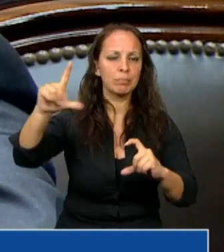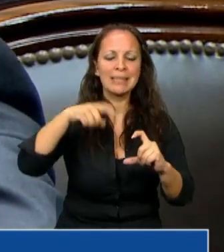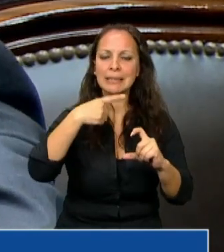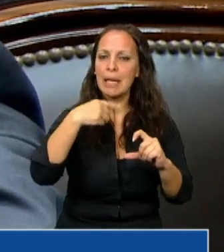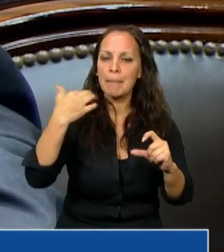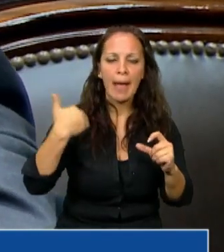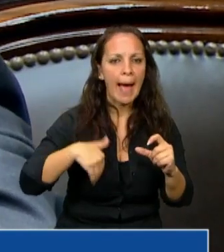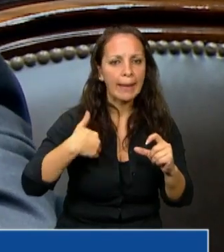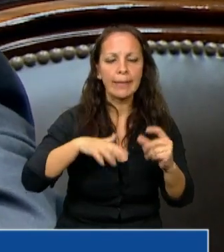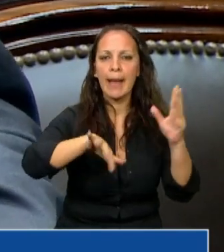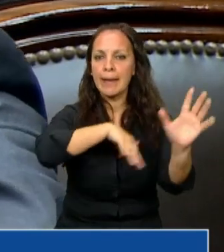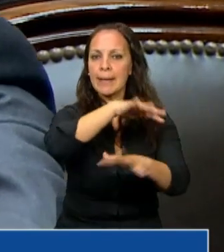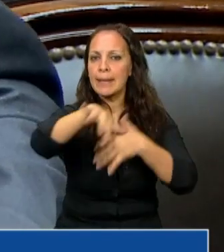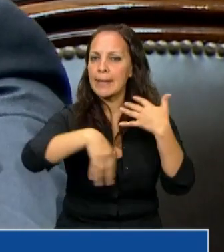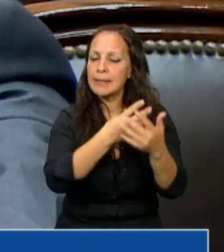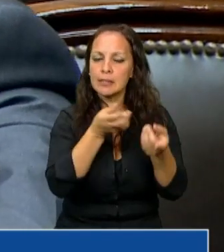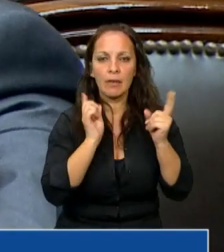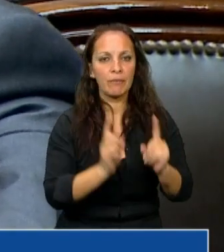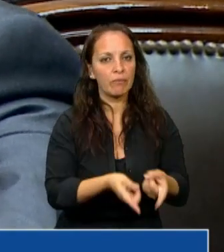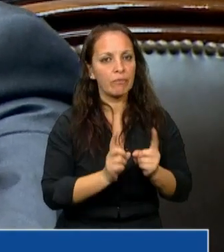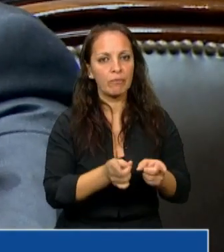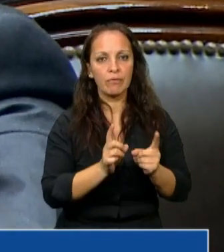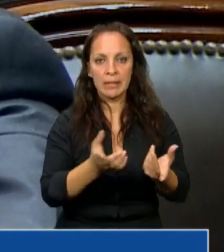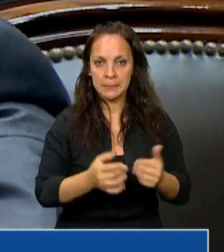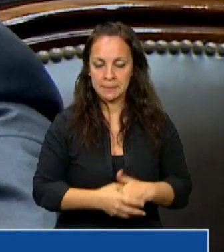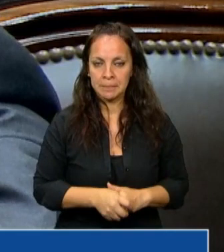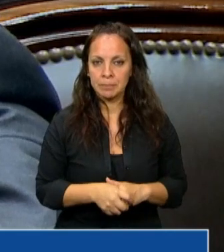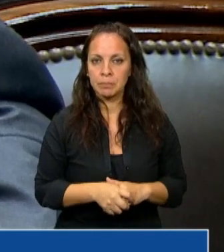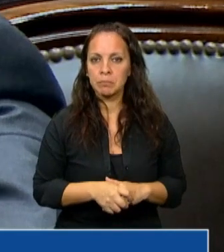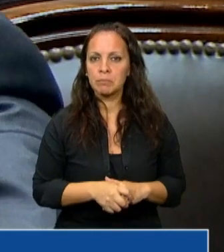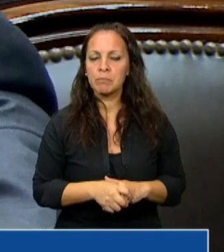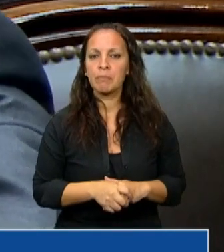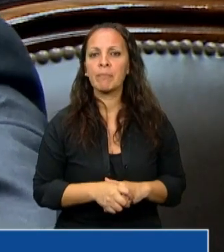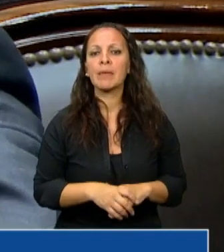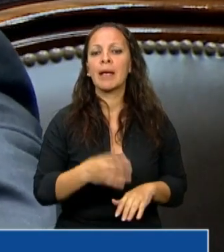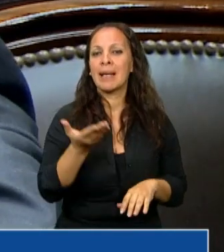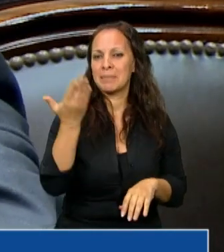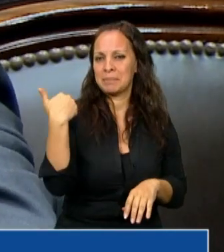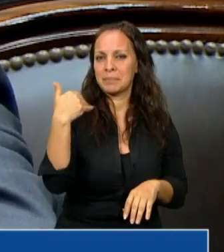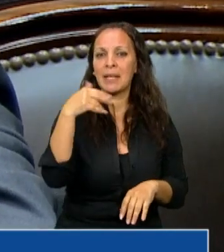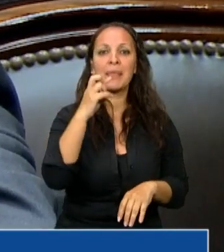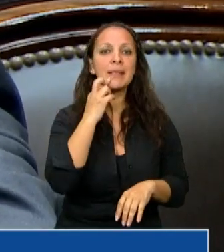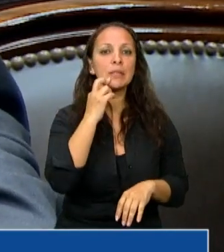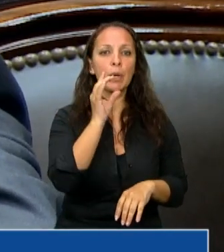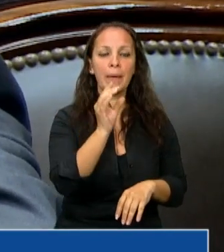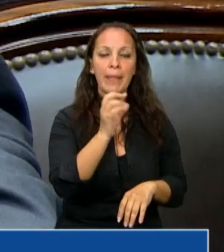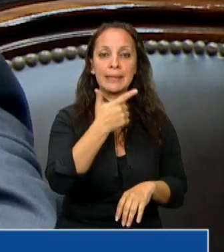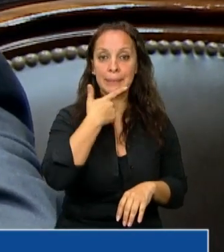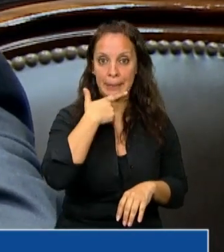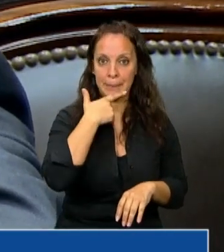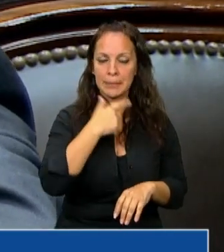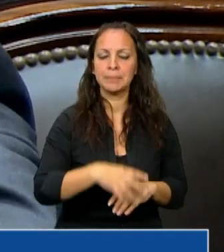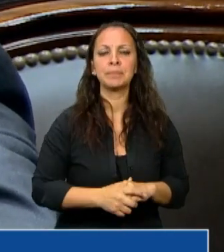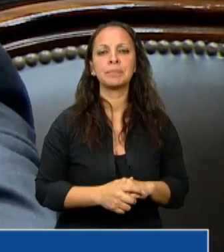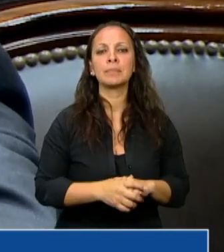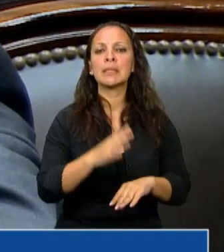crisis permanentes. Lo advertí, es más, el pasado 19 de septiembre, cuando